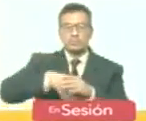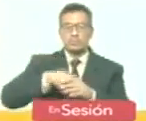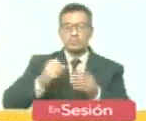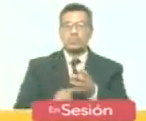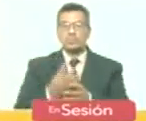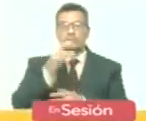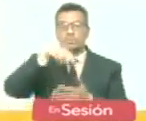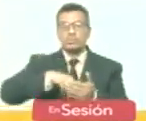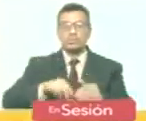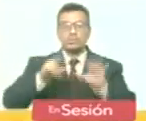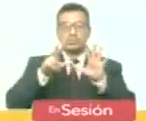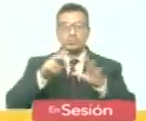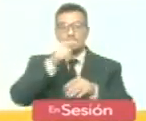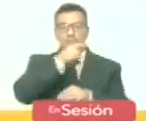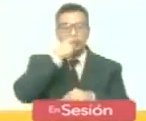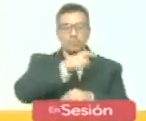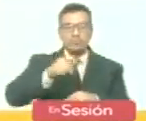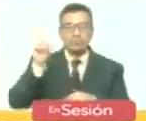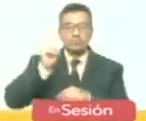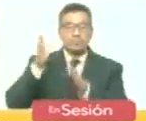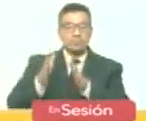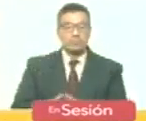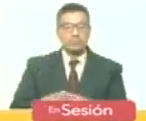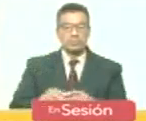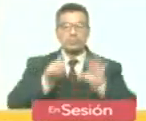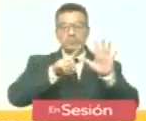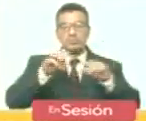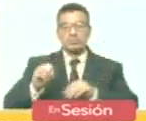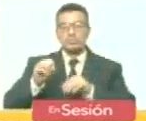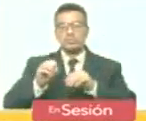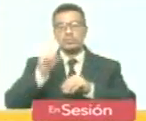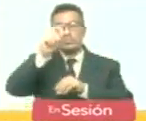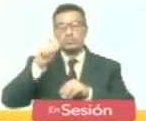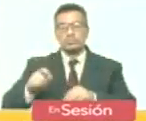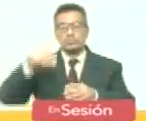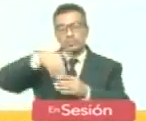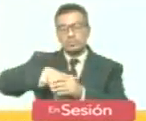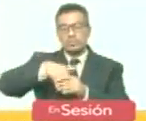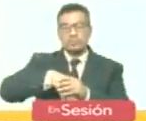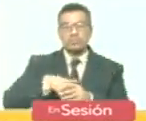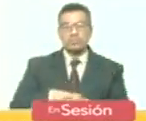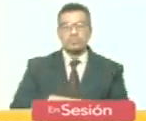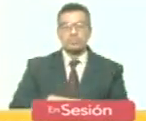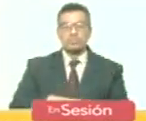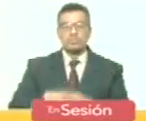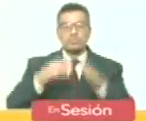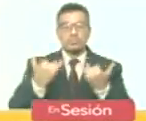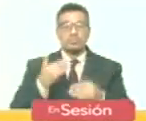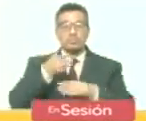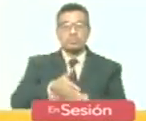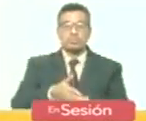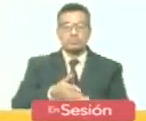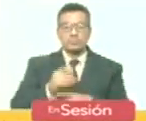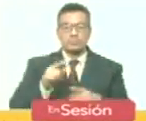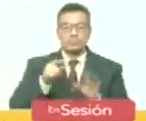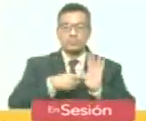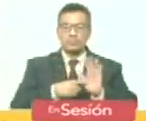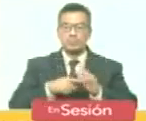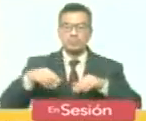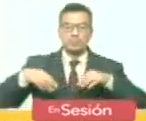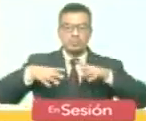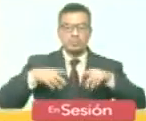del 2018 por el pueblo de Venezuela, con el 68% de los votos. Y ya está saliendo la canalla mediática